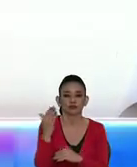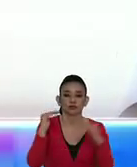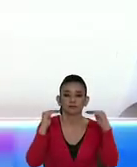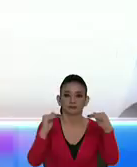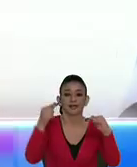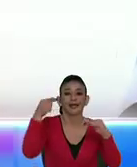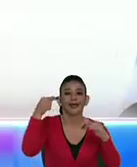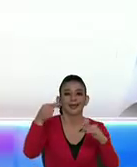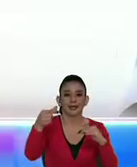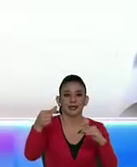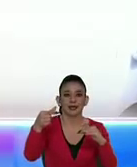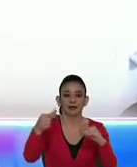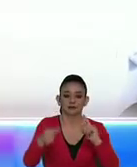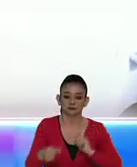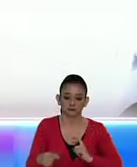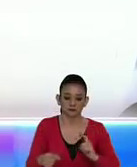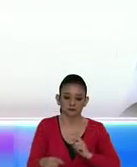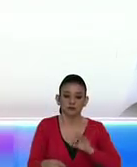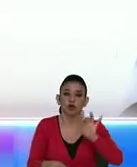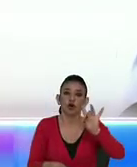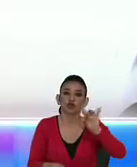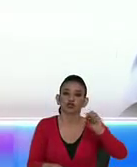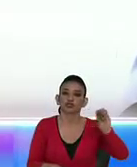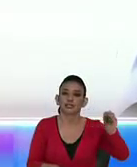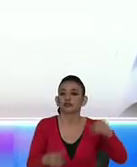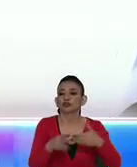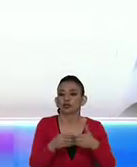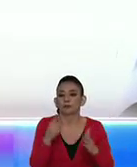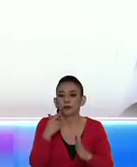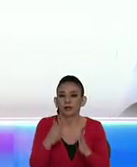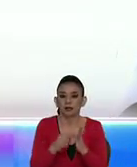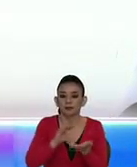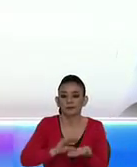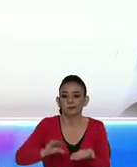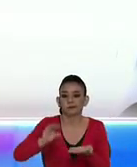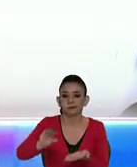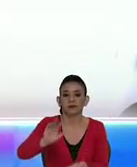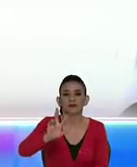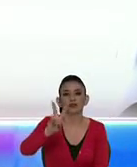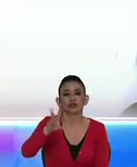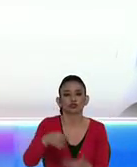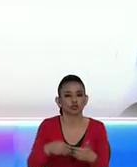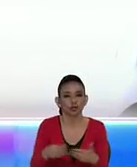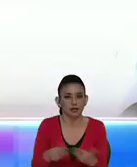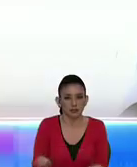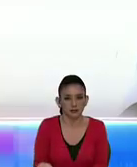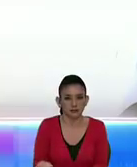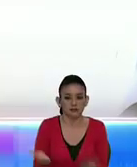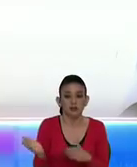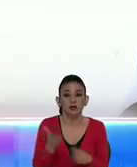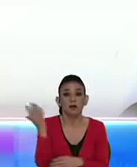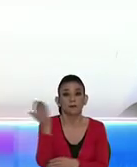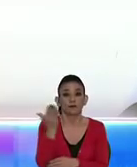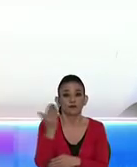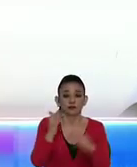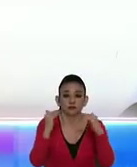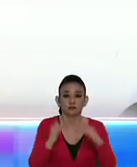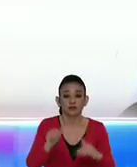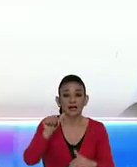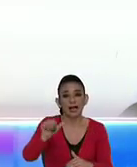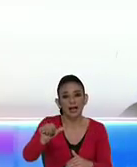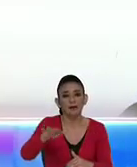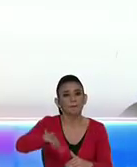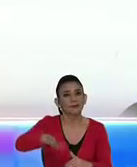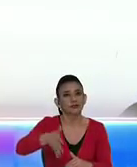está percibiendo 807 dólares, tendría que aportar 32 dólares. Un docente que está en la categoría A está ganando